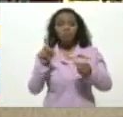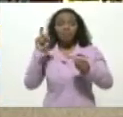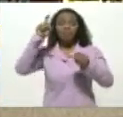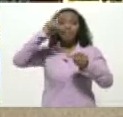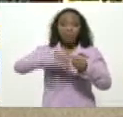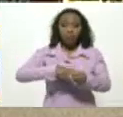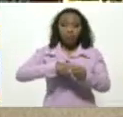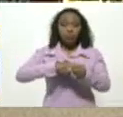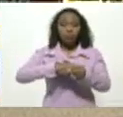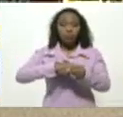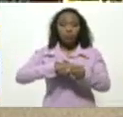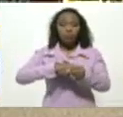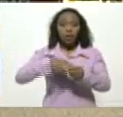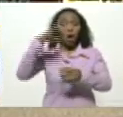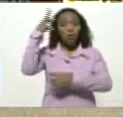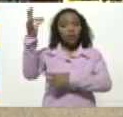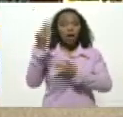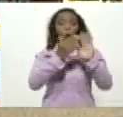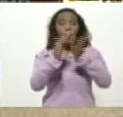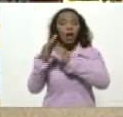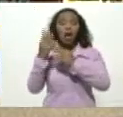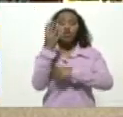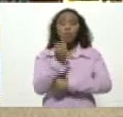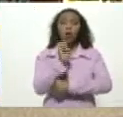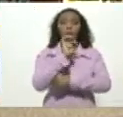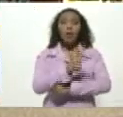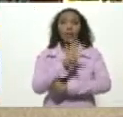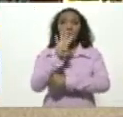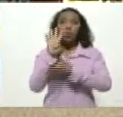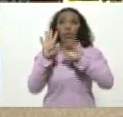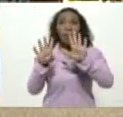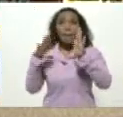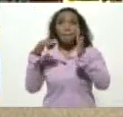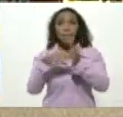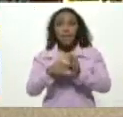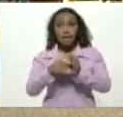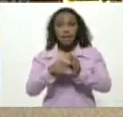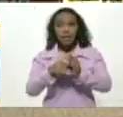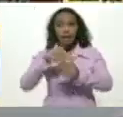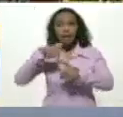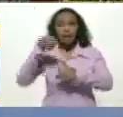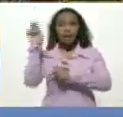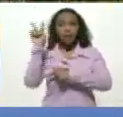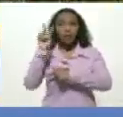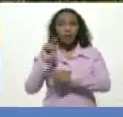registrando el Consejo Comunal número 49.000 de Venezuela.